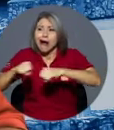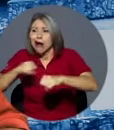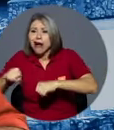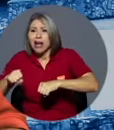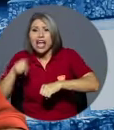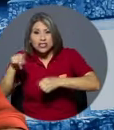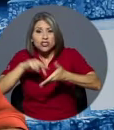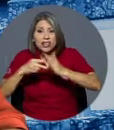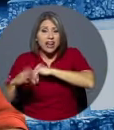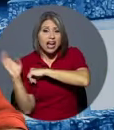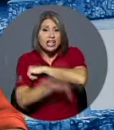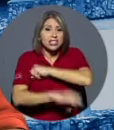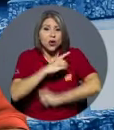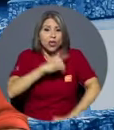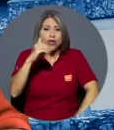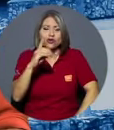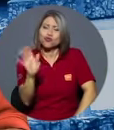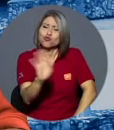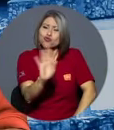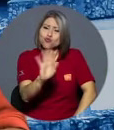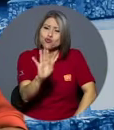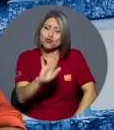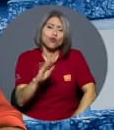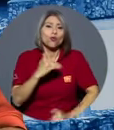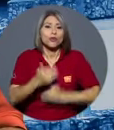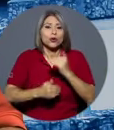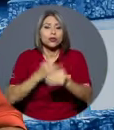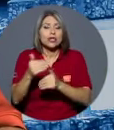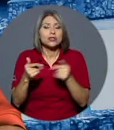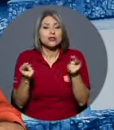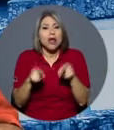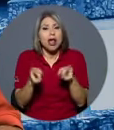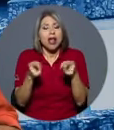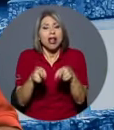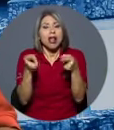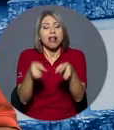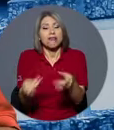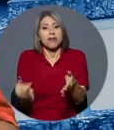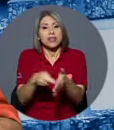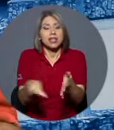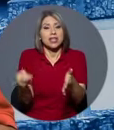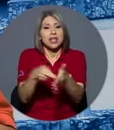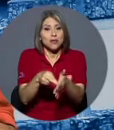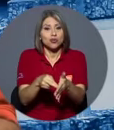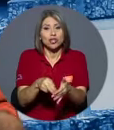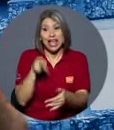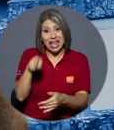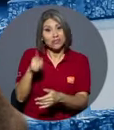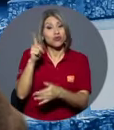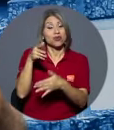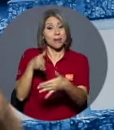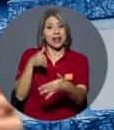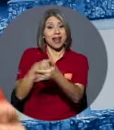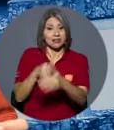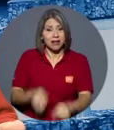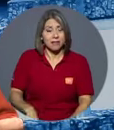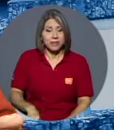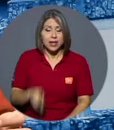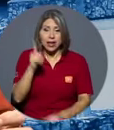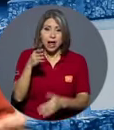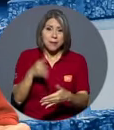divina. No, son procesos naturales repetitivos que nos van a afectar. Tenemos eso como amenaza. Ante la amenaza la amenaza